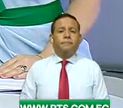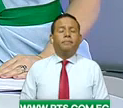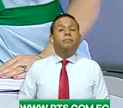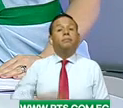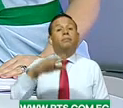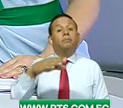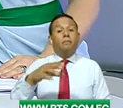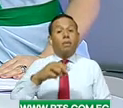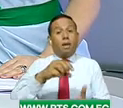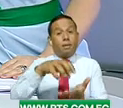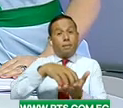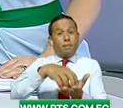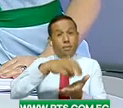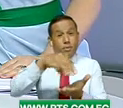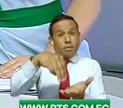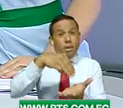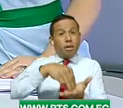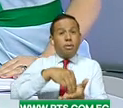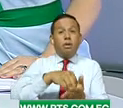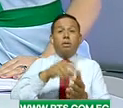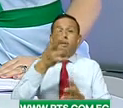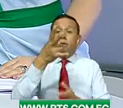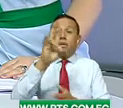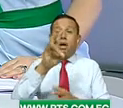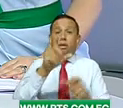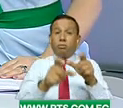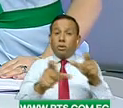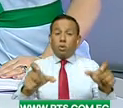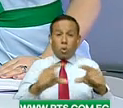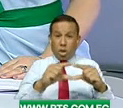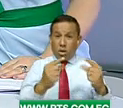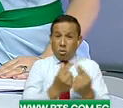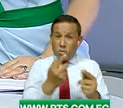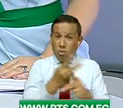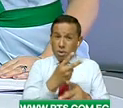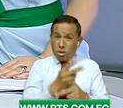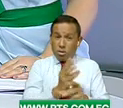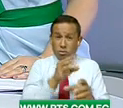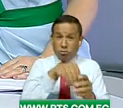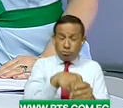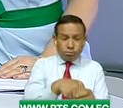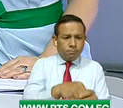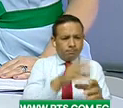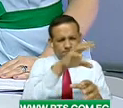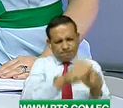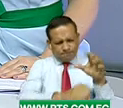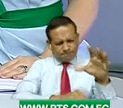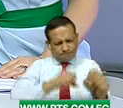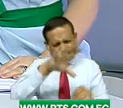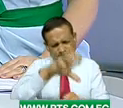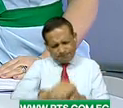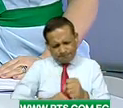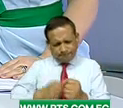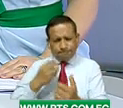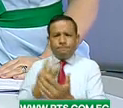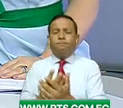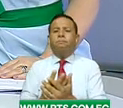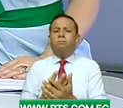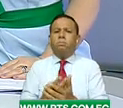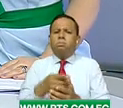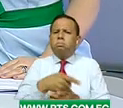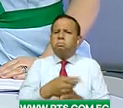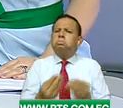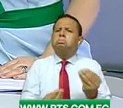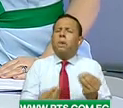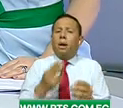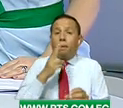Detienen en Manabí a 17 presuntos miembros de una organización delictiva que abastecía de combustible a narcolanchas utilizadas para el envío